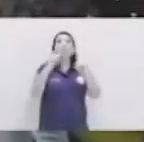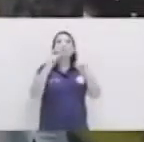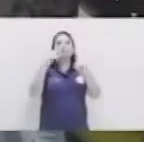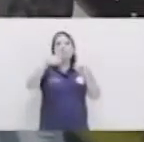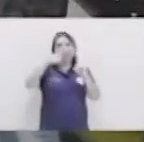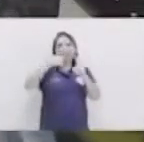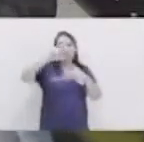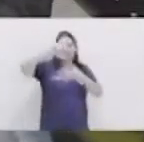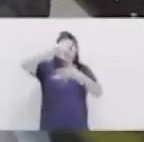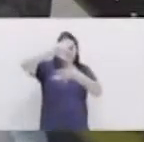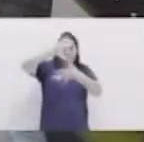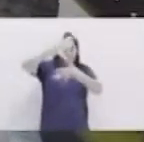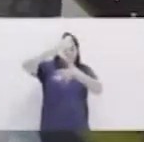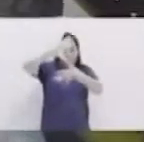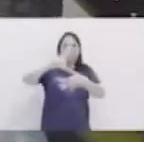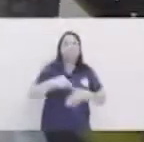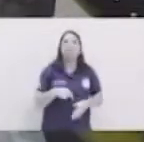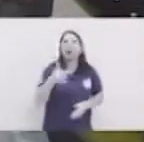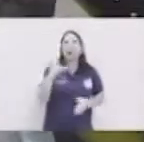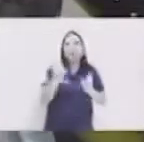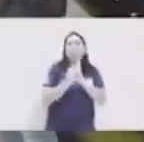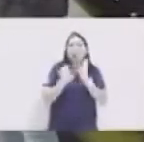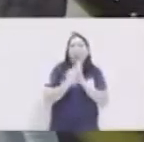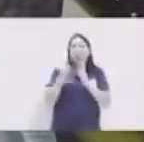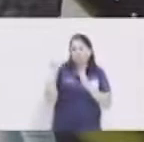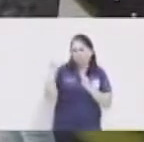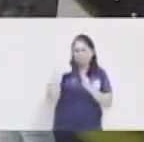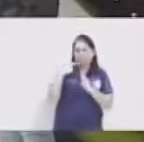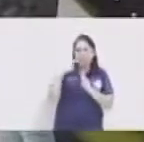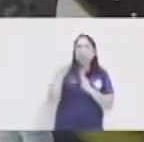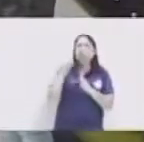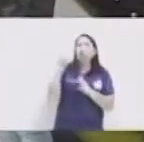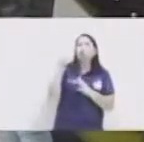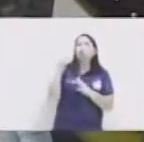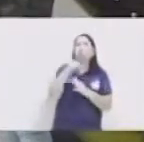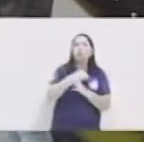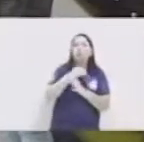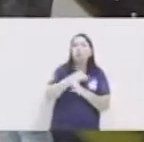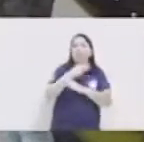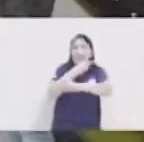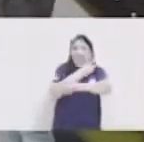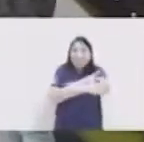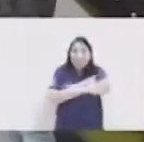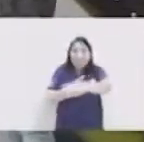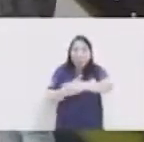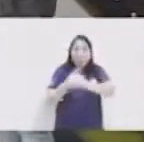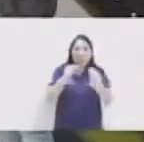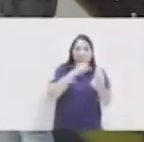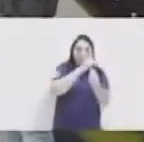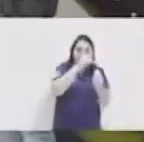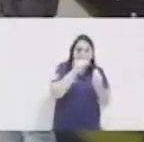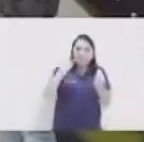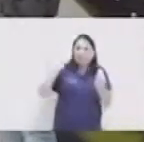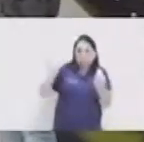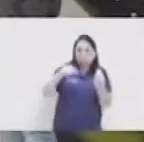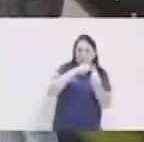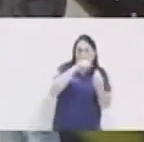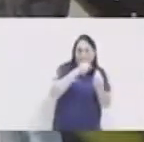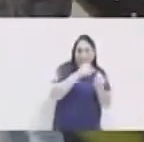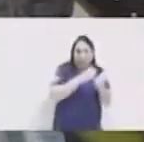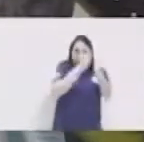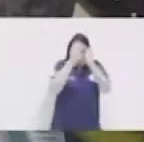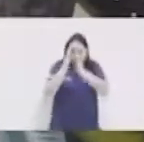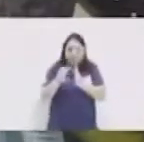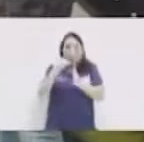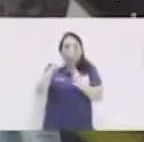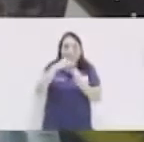quisieras pasar la historia de tu familia a las otras generaciones, ¿qué recursos usarías? Bueno, yo creo que si